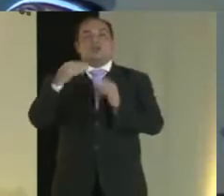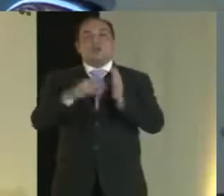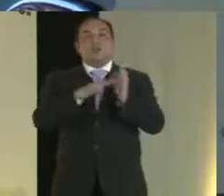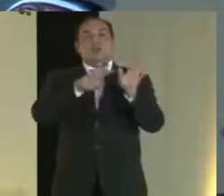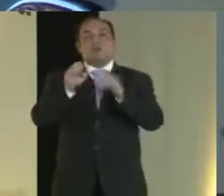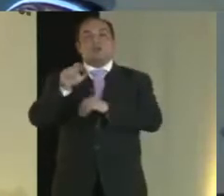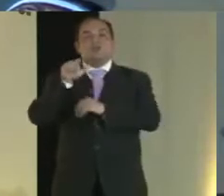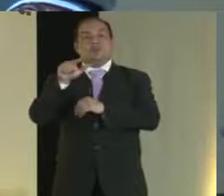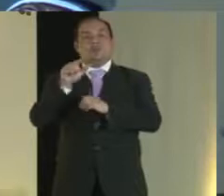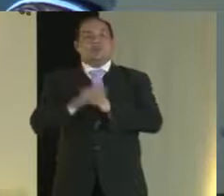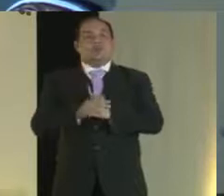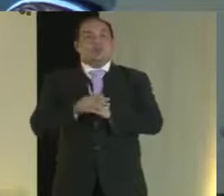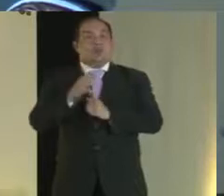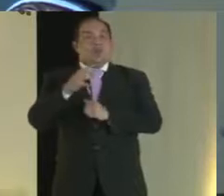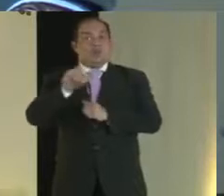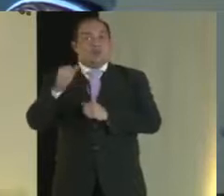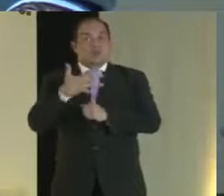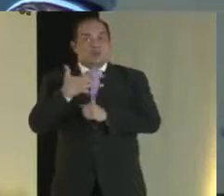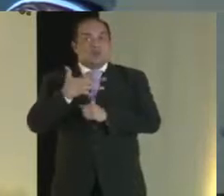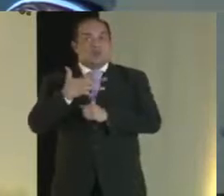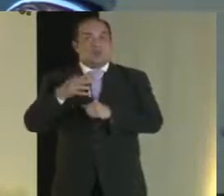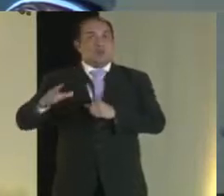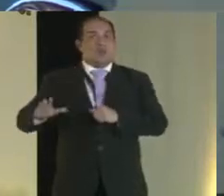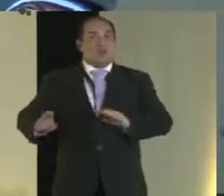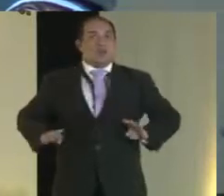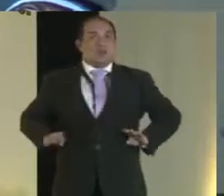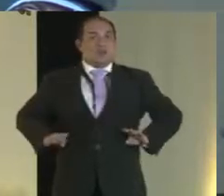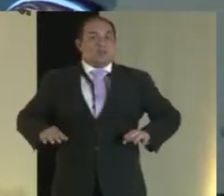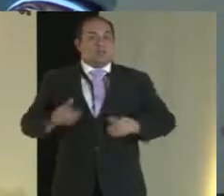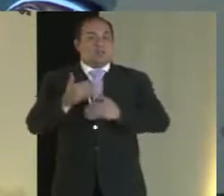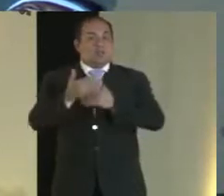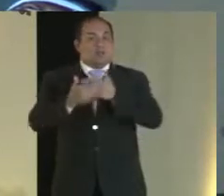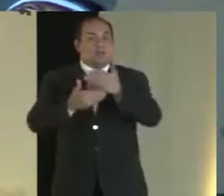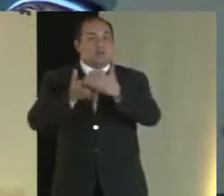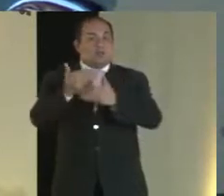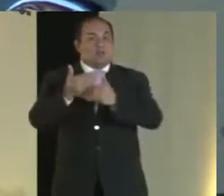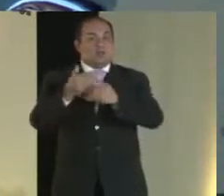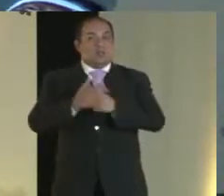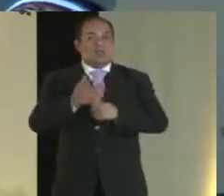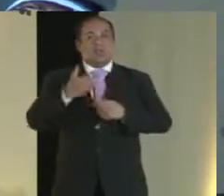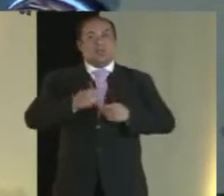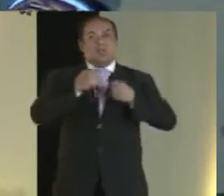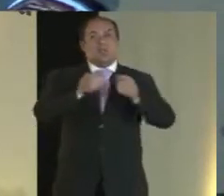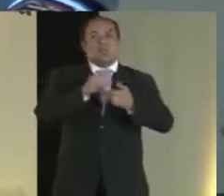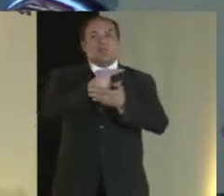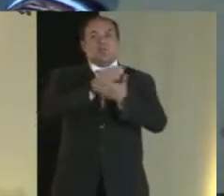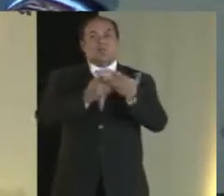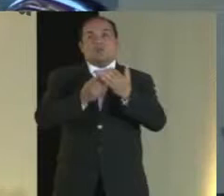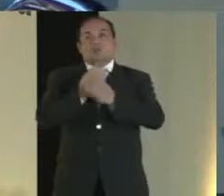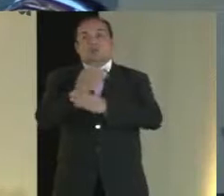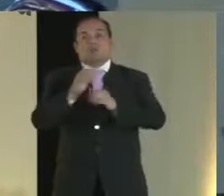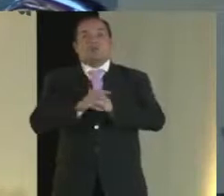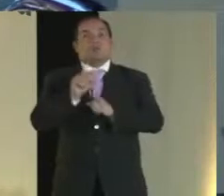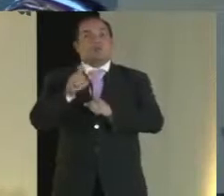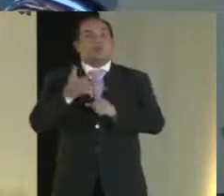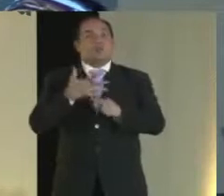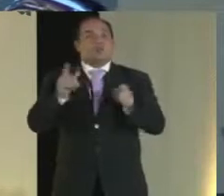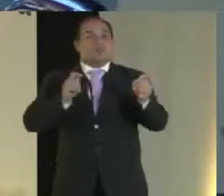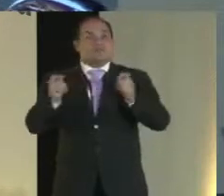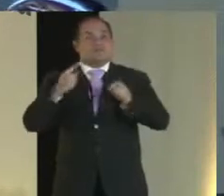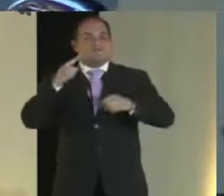etapa caracterizada por el otorgamiento de mayores salarios y prestaciones contractuales, pero bajo un control